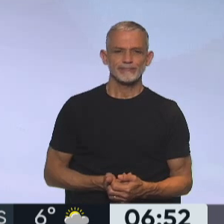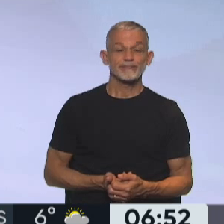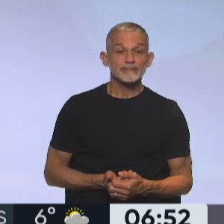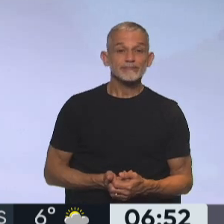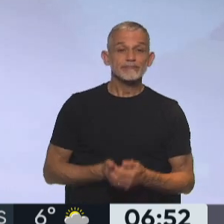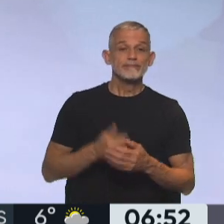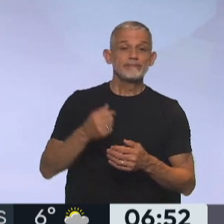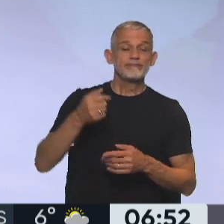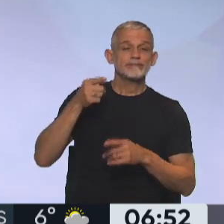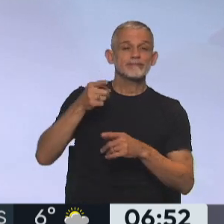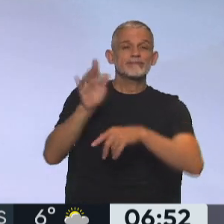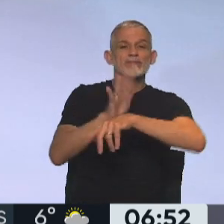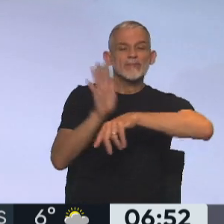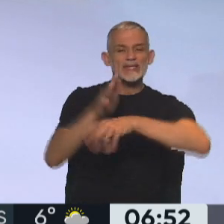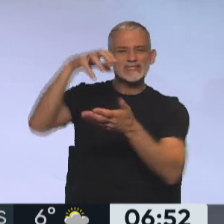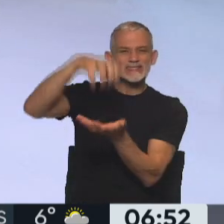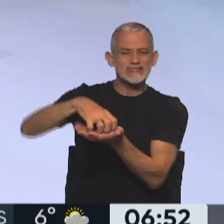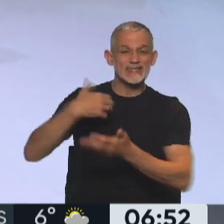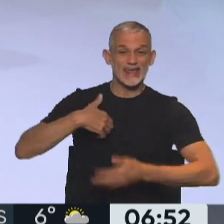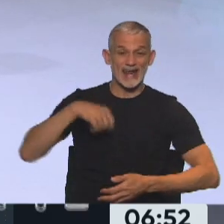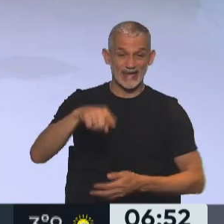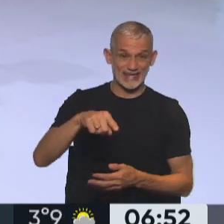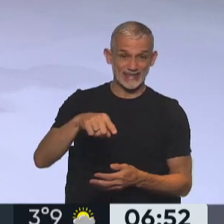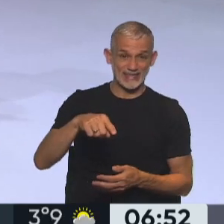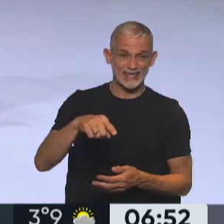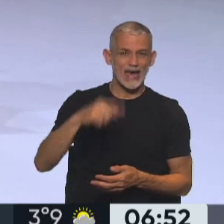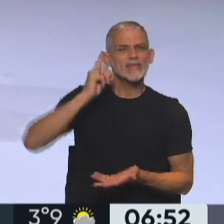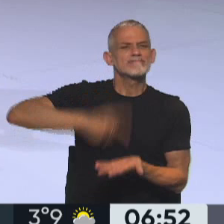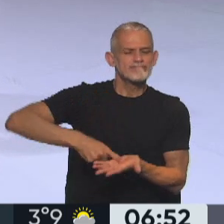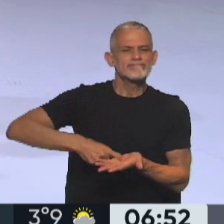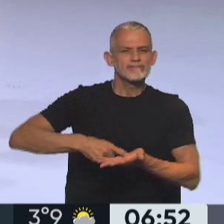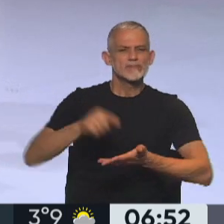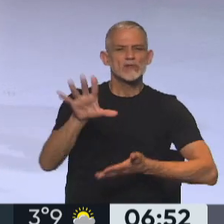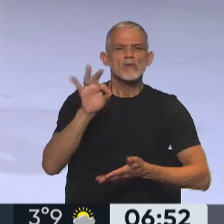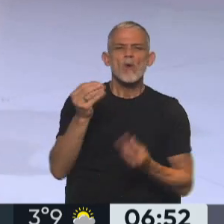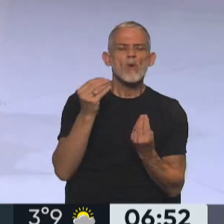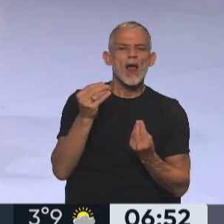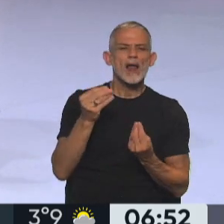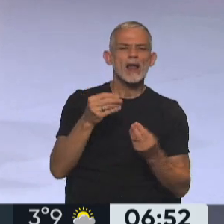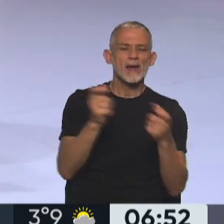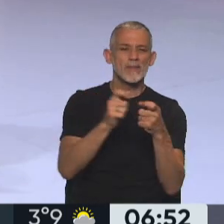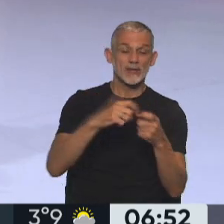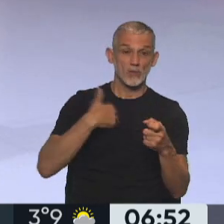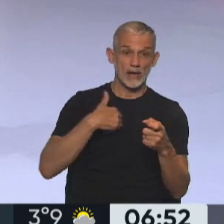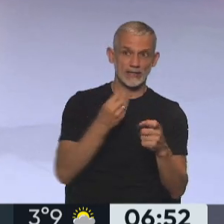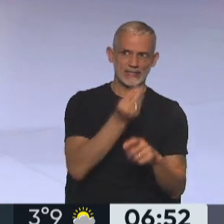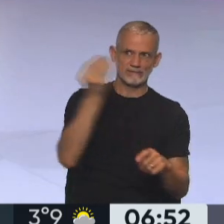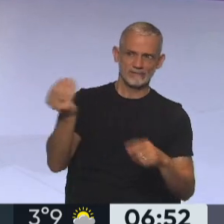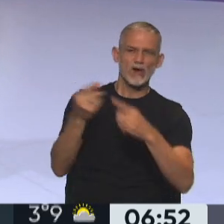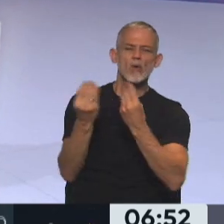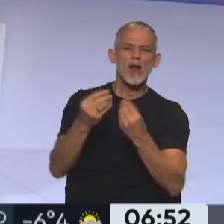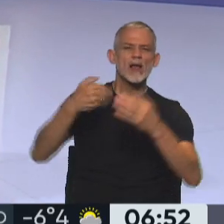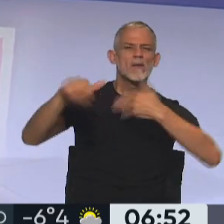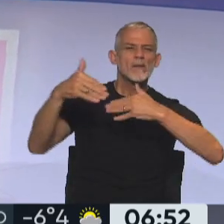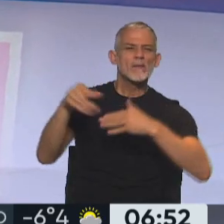la academia de ciencias cinematográficas de la Argentina decidió Cuál va a ser la película argentina que nos va a estar representando en la